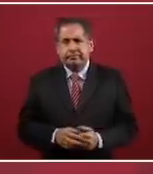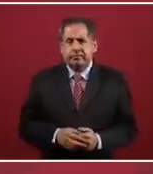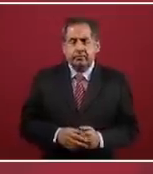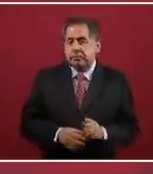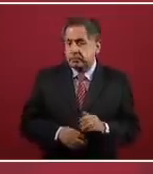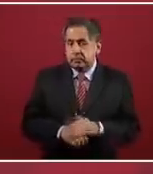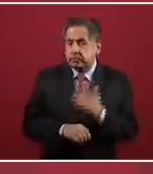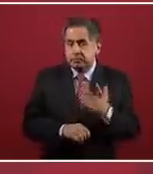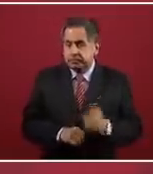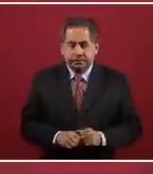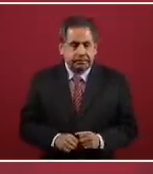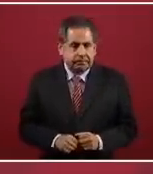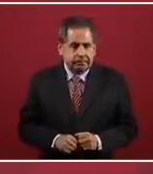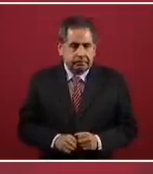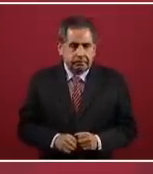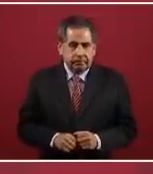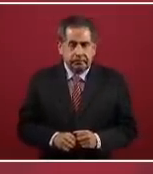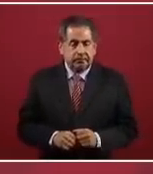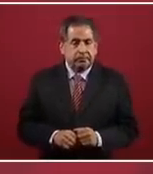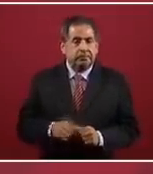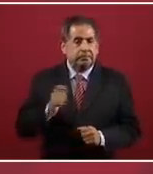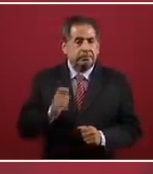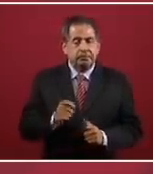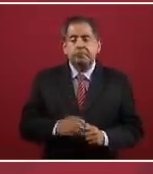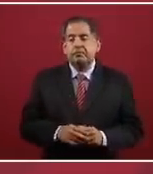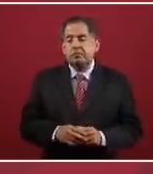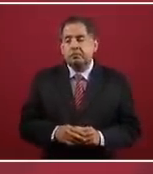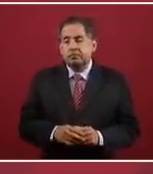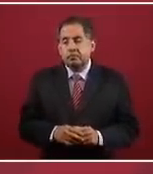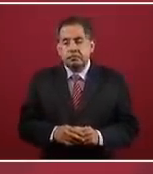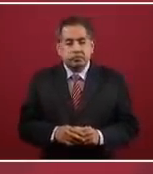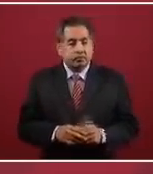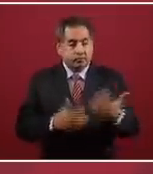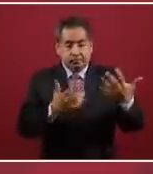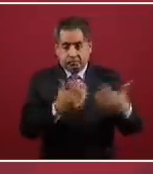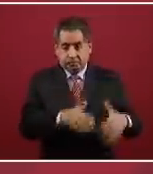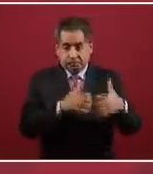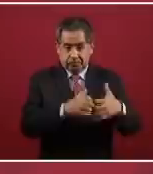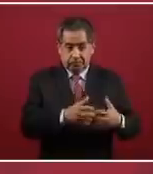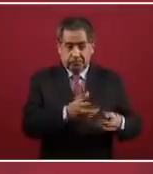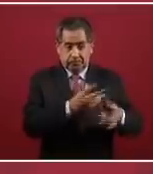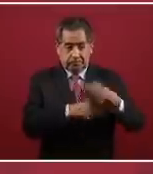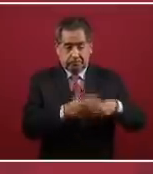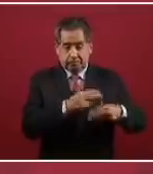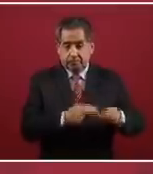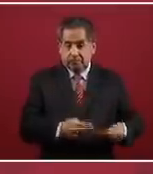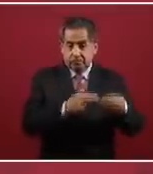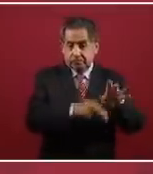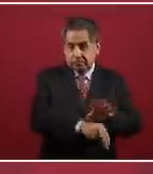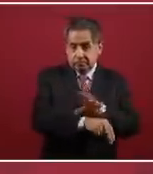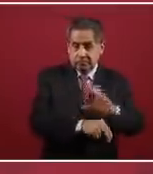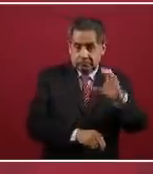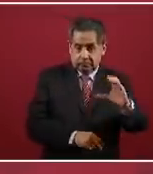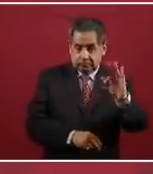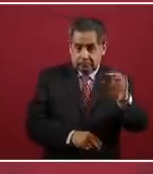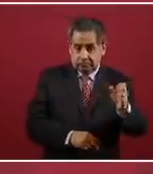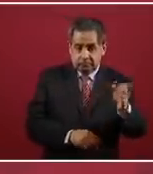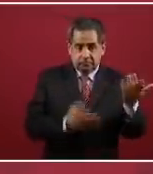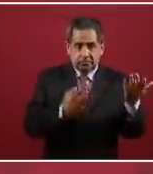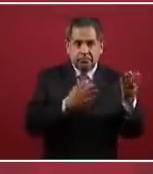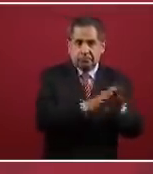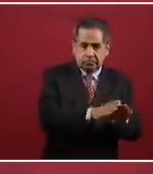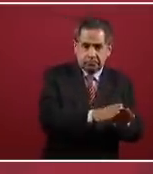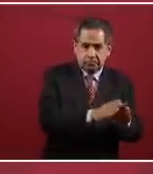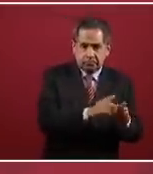porque se empezaron a cerrar las plantas de generación de energía eléctrica de la Comisión Federal